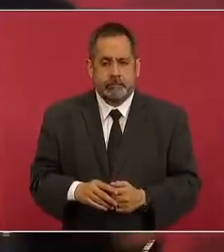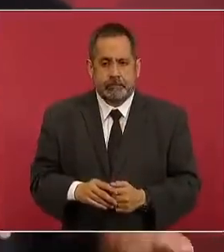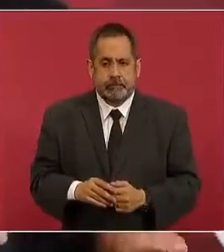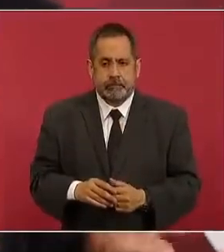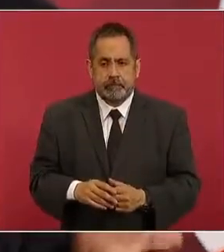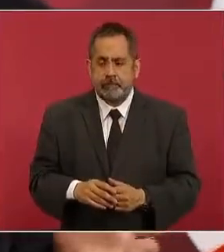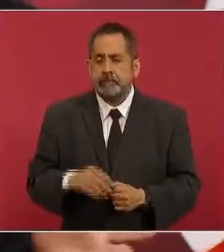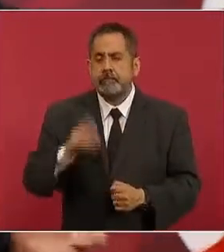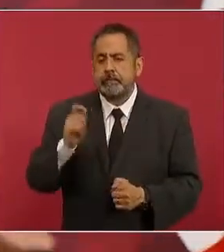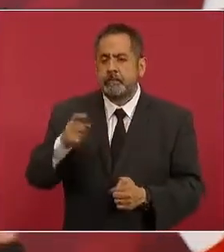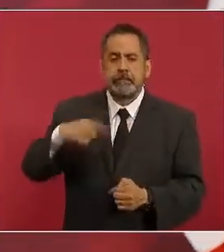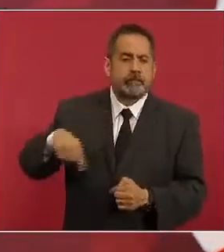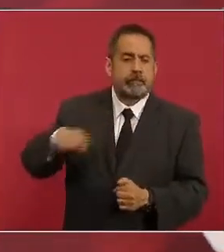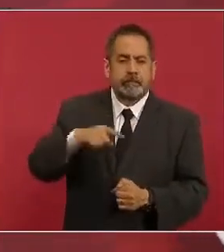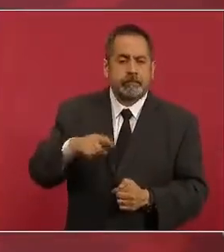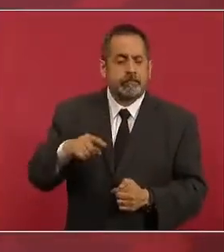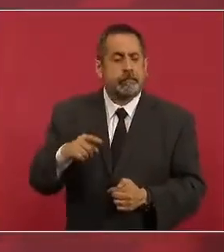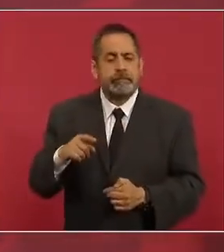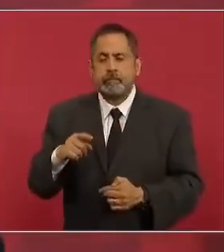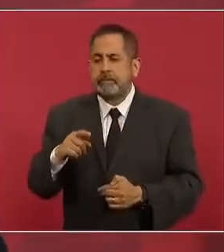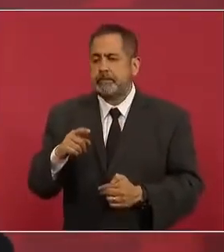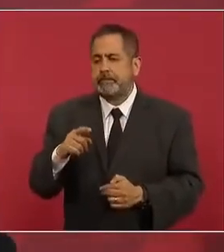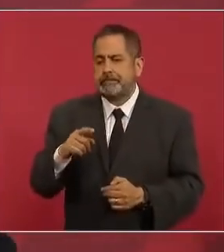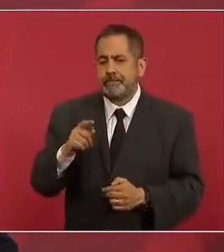porque utilizaron,